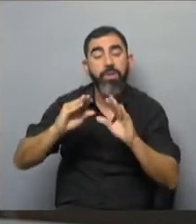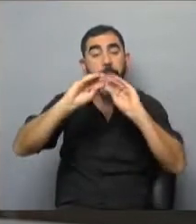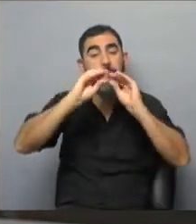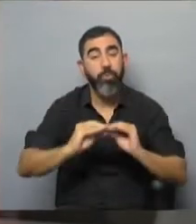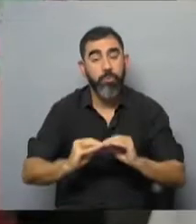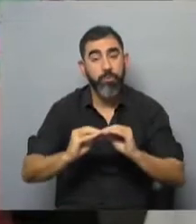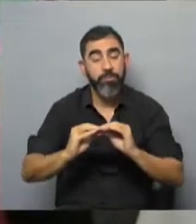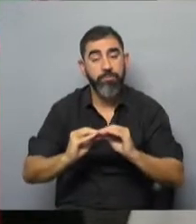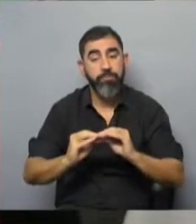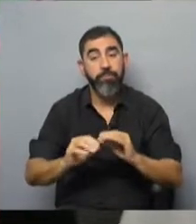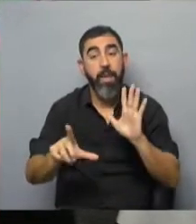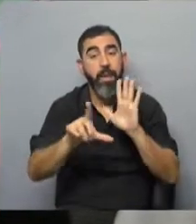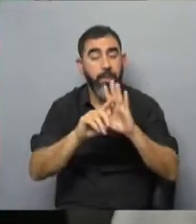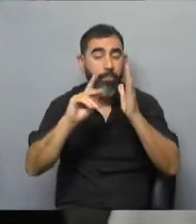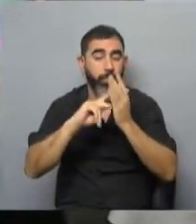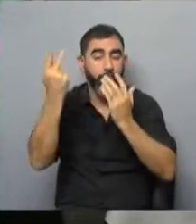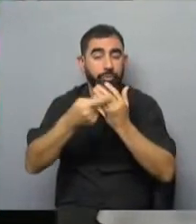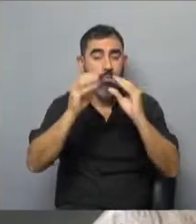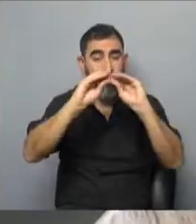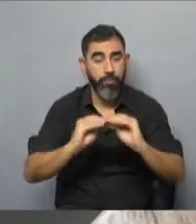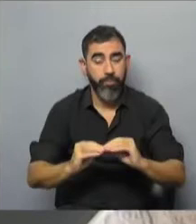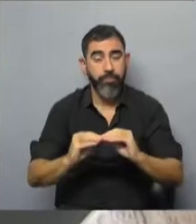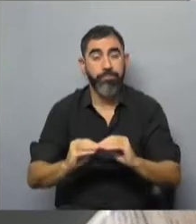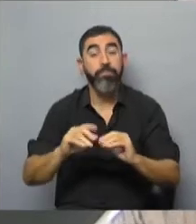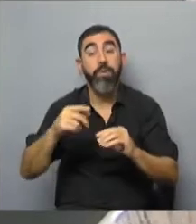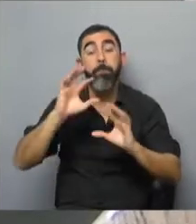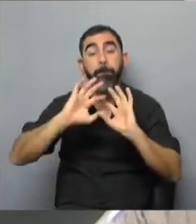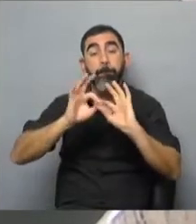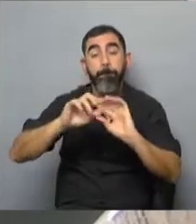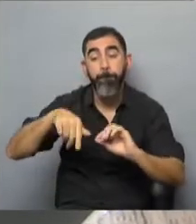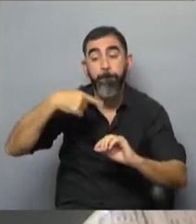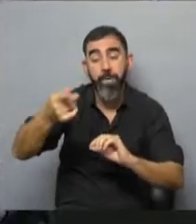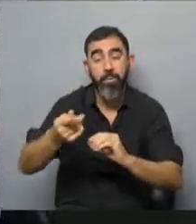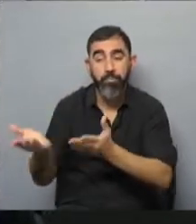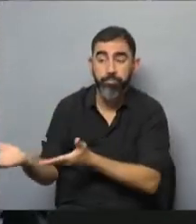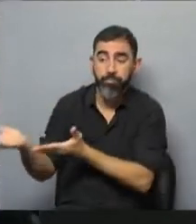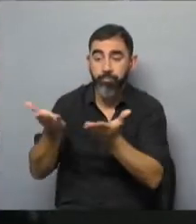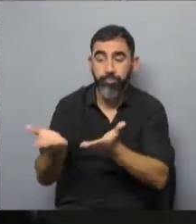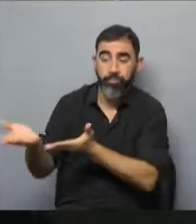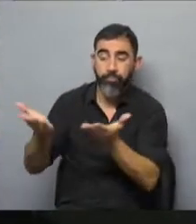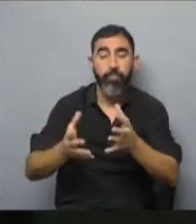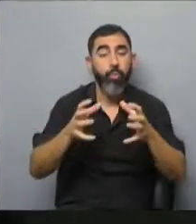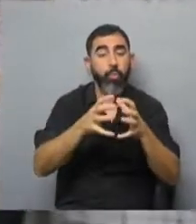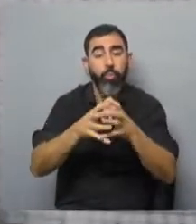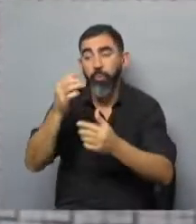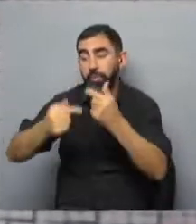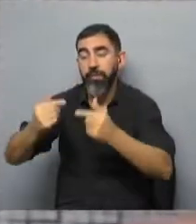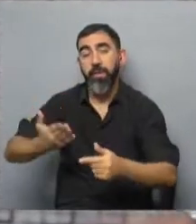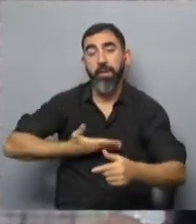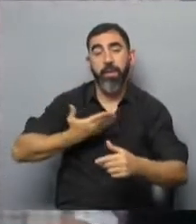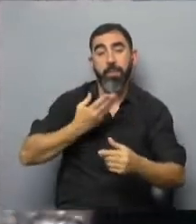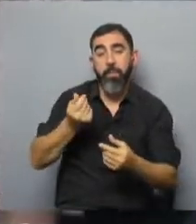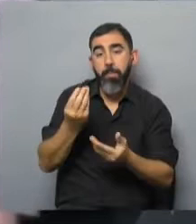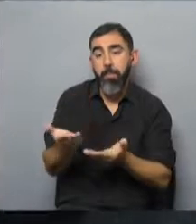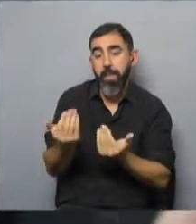de cuentas, de la ley, del proyecto de ley de rendición de cuentas, y desde el miércoles comenzarán a ser recibidas las diferentes delegaciones que reclaman